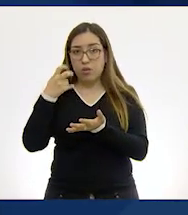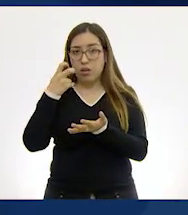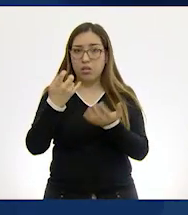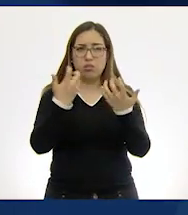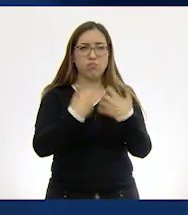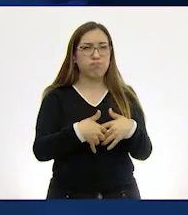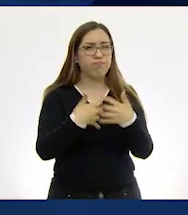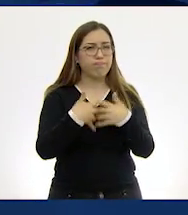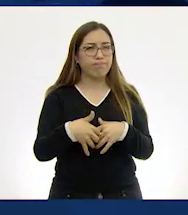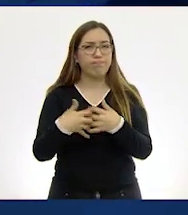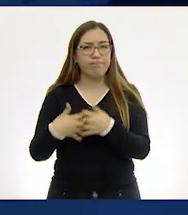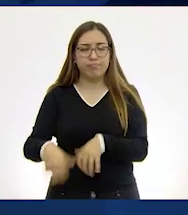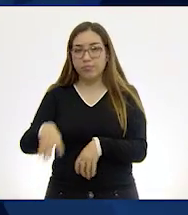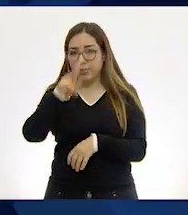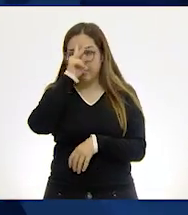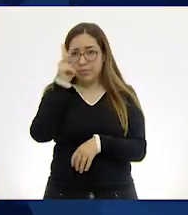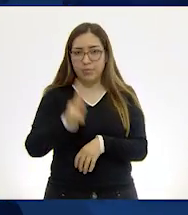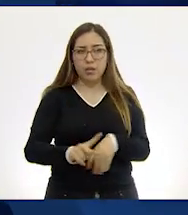escala.